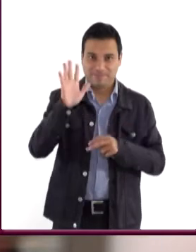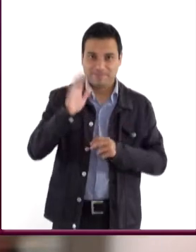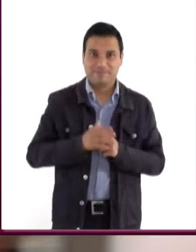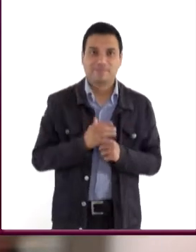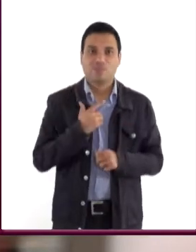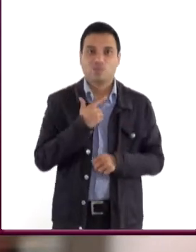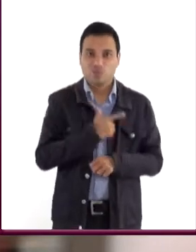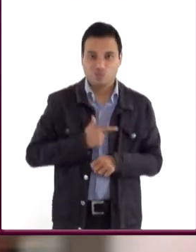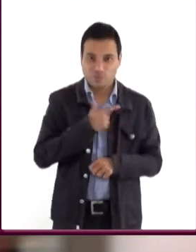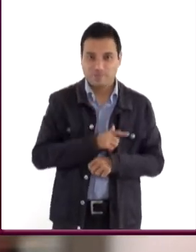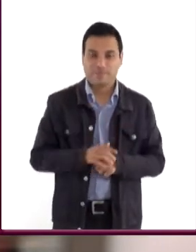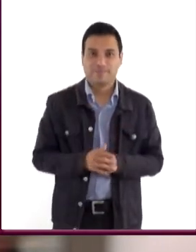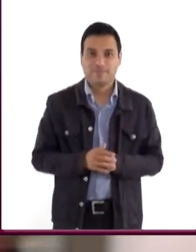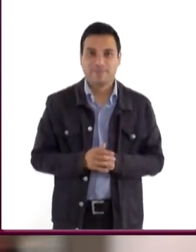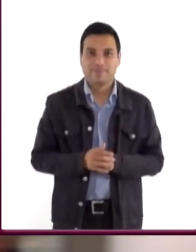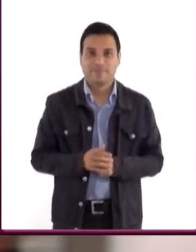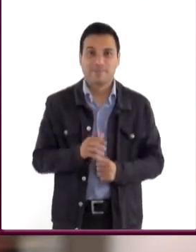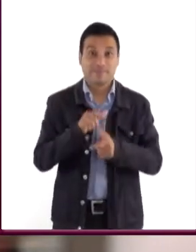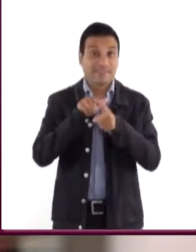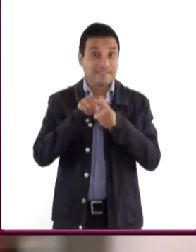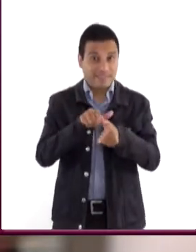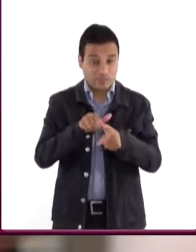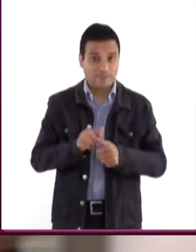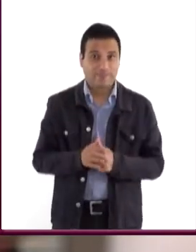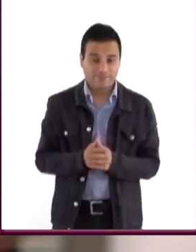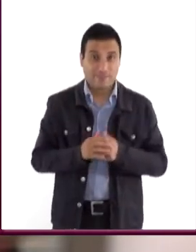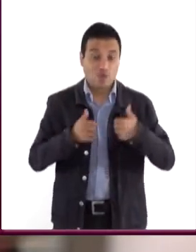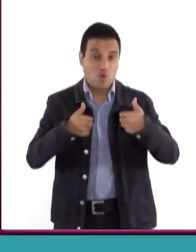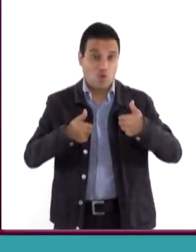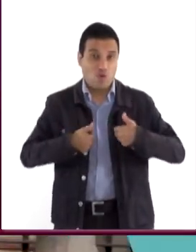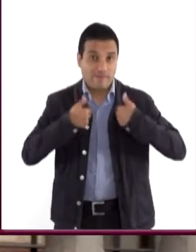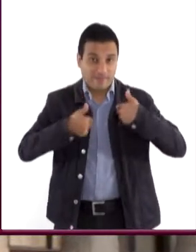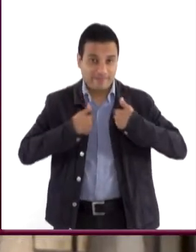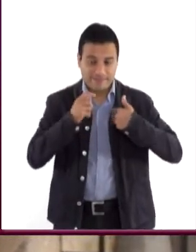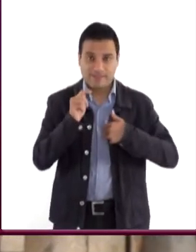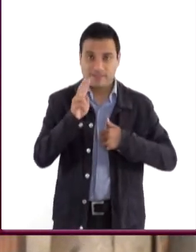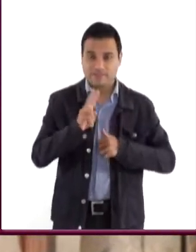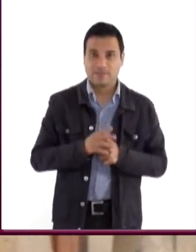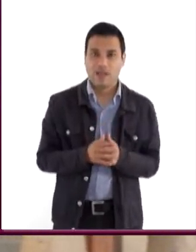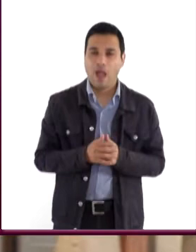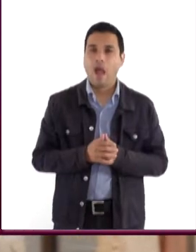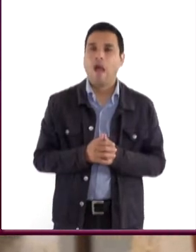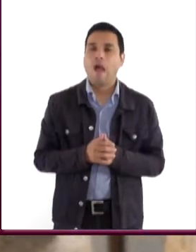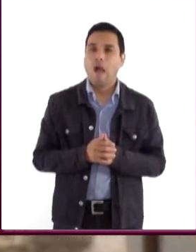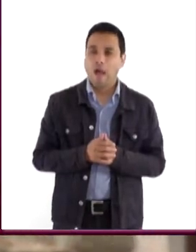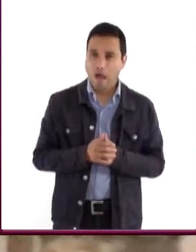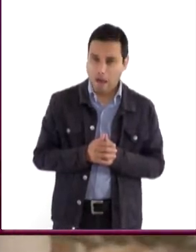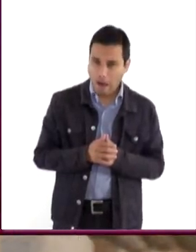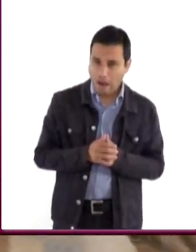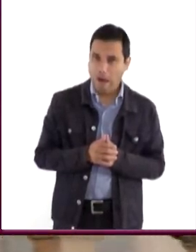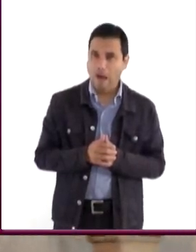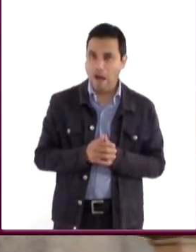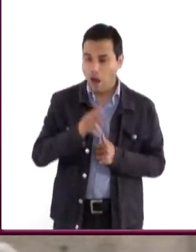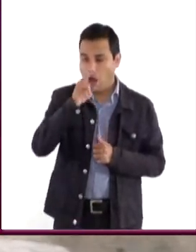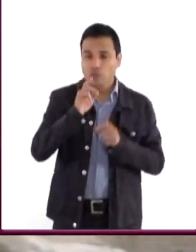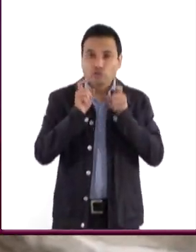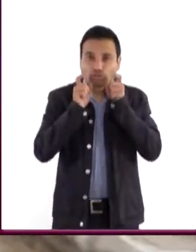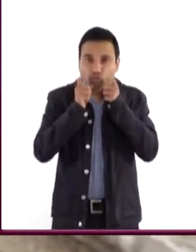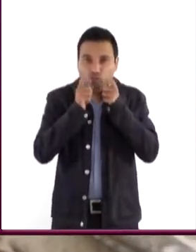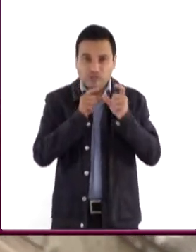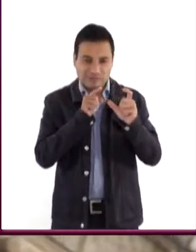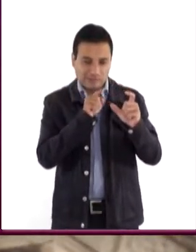un gusto tenerte siempre. Y continuamos con esto que es Jóvenes en TV. O sea que el secreto detrás de su superresistencia está